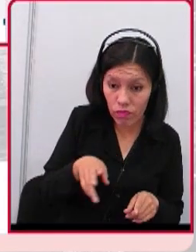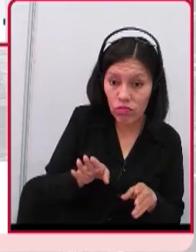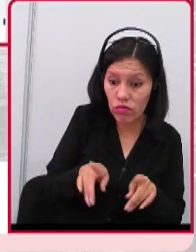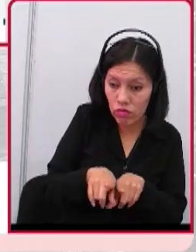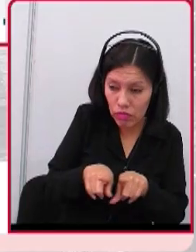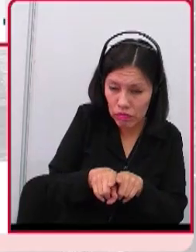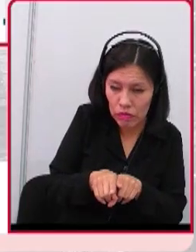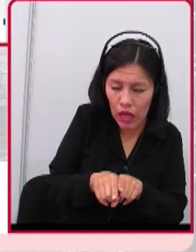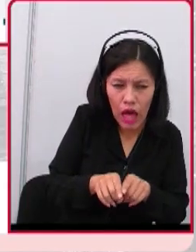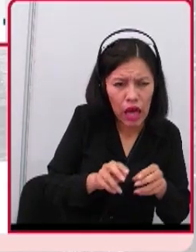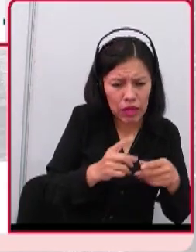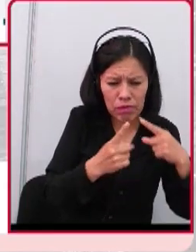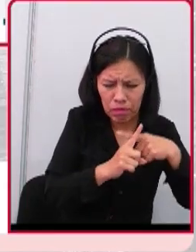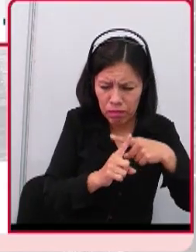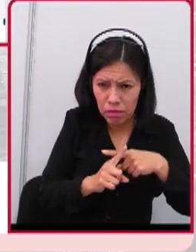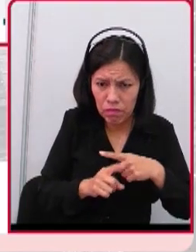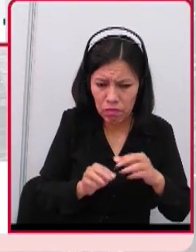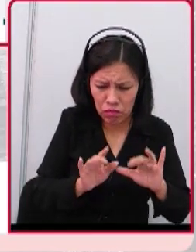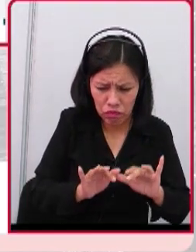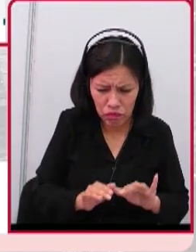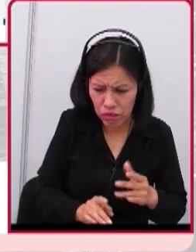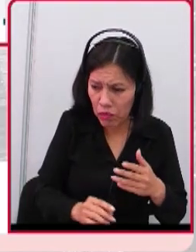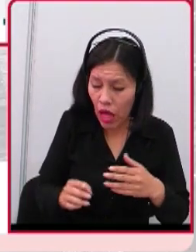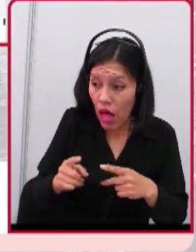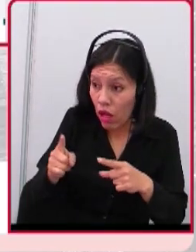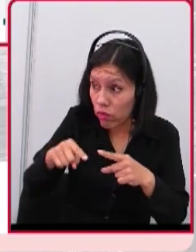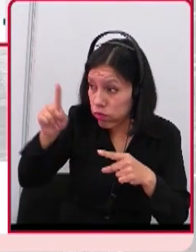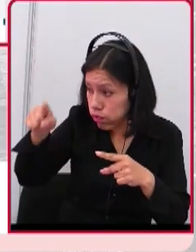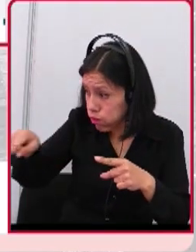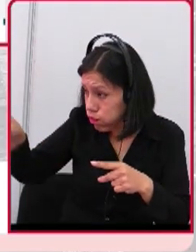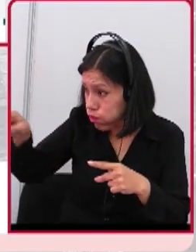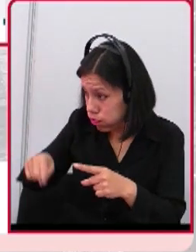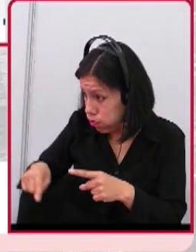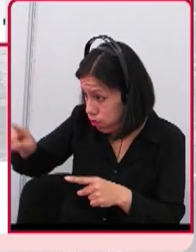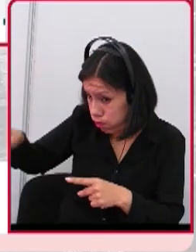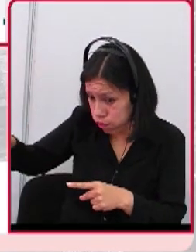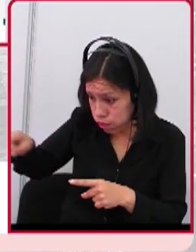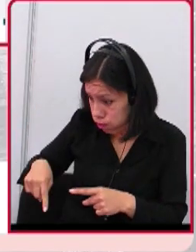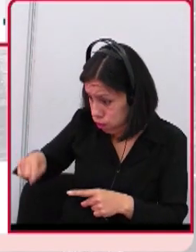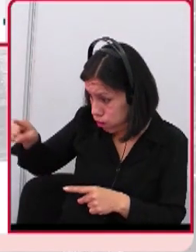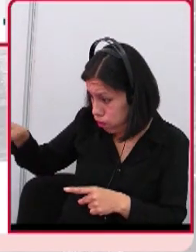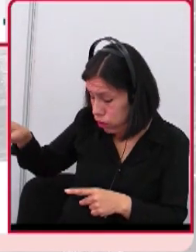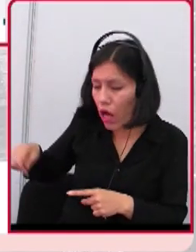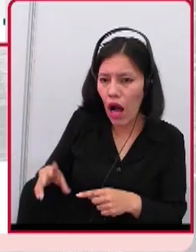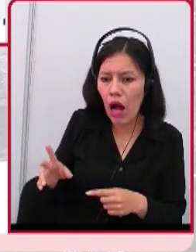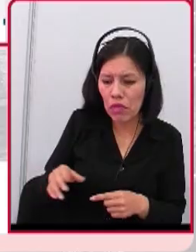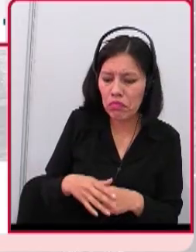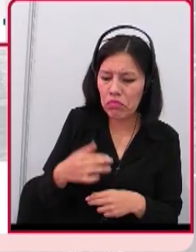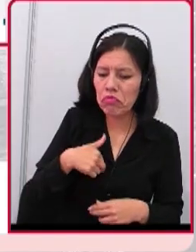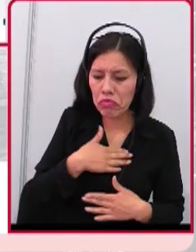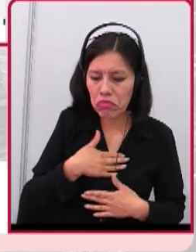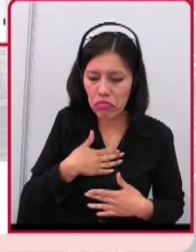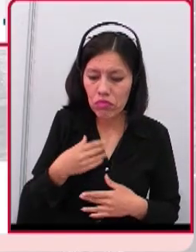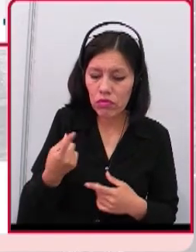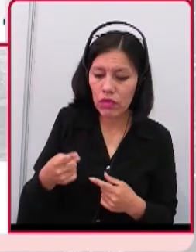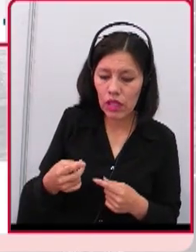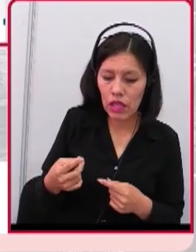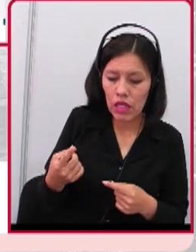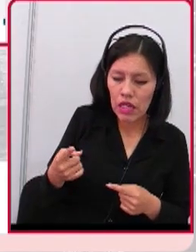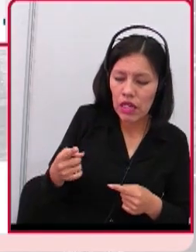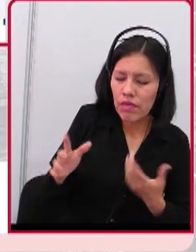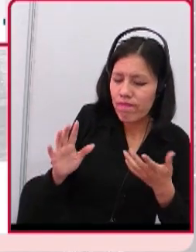todo está alrededor del 0%, a excepción de la toba felsítica, que está alrededor del